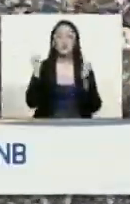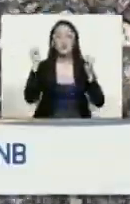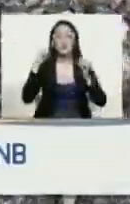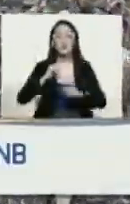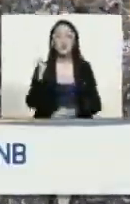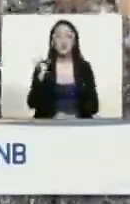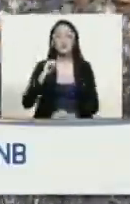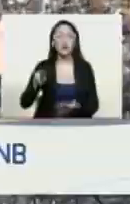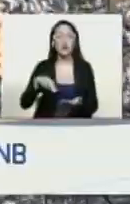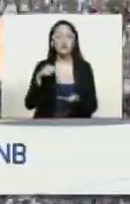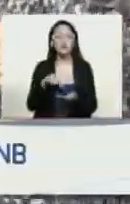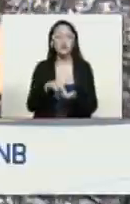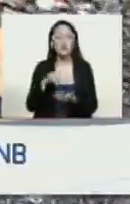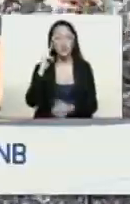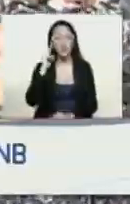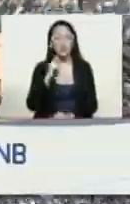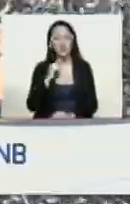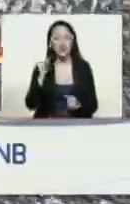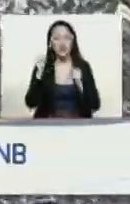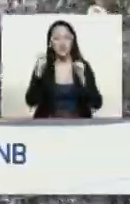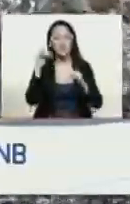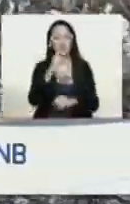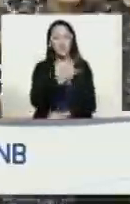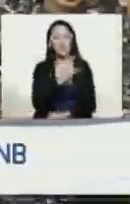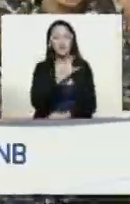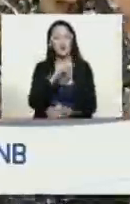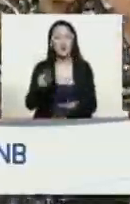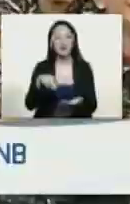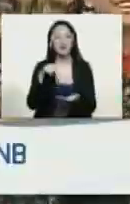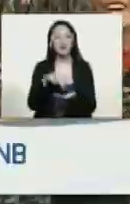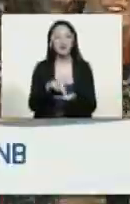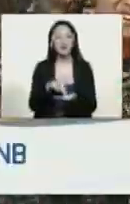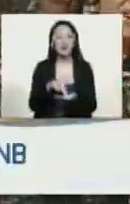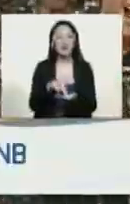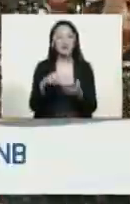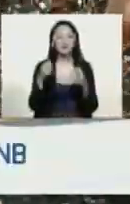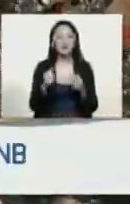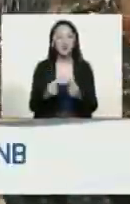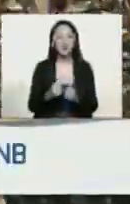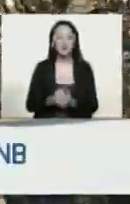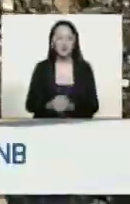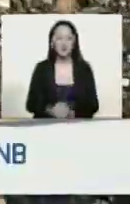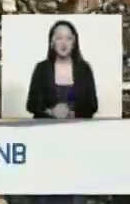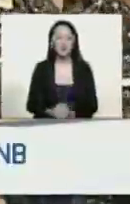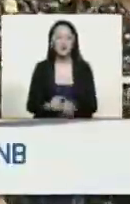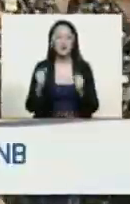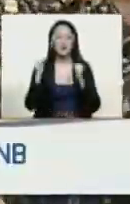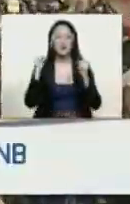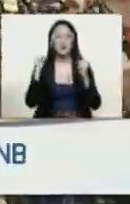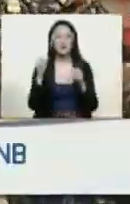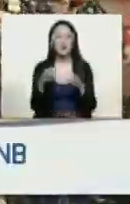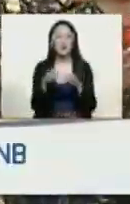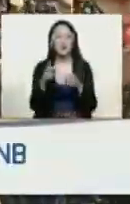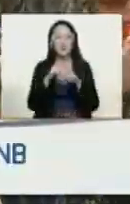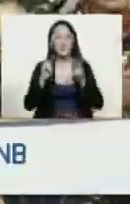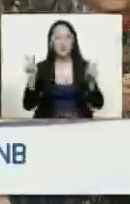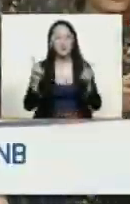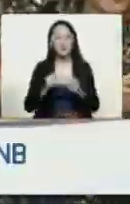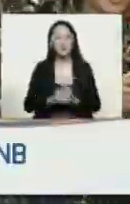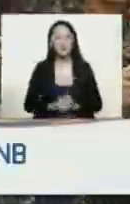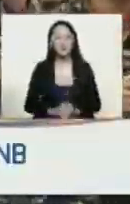Nacional Bolivariana! ¡Que viva la Universidad Nacional Experimental de la Seguridad! ¡Que viva los cuadrantes de